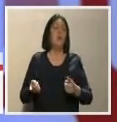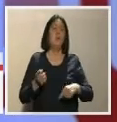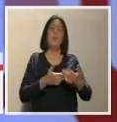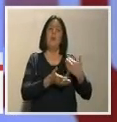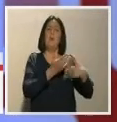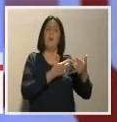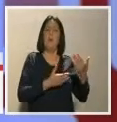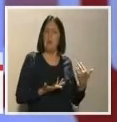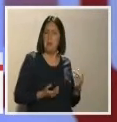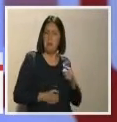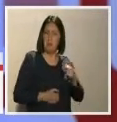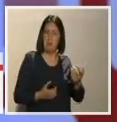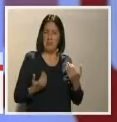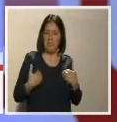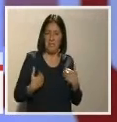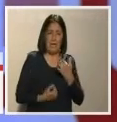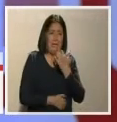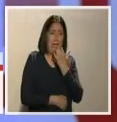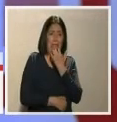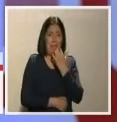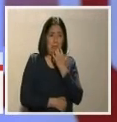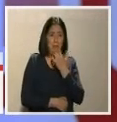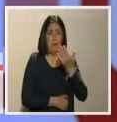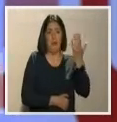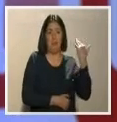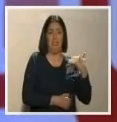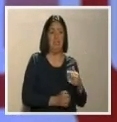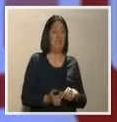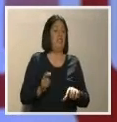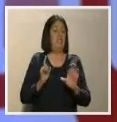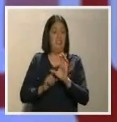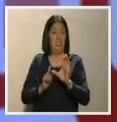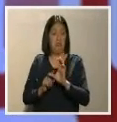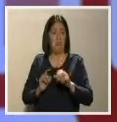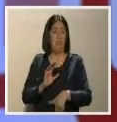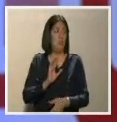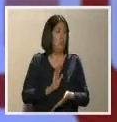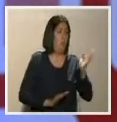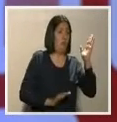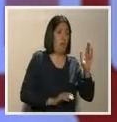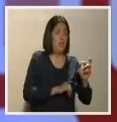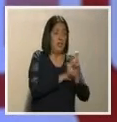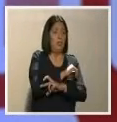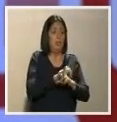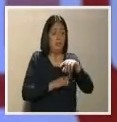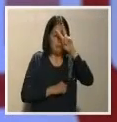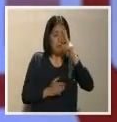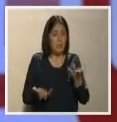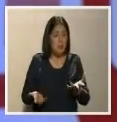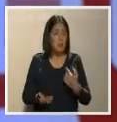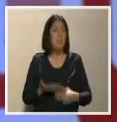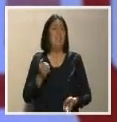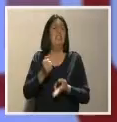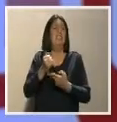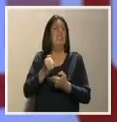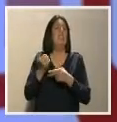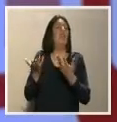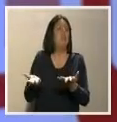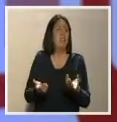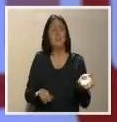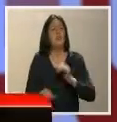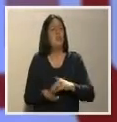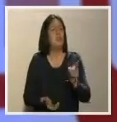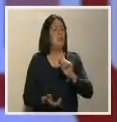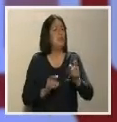cuando tenía un poco de temor por la época del terrorismo se fue de nuestro país? ¿Qué garantías tenemos que no se vuelva